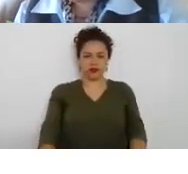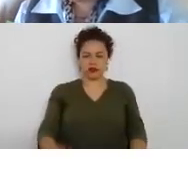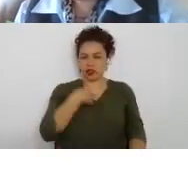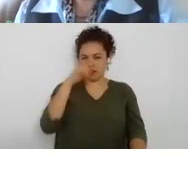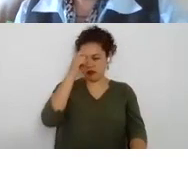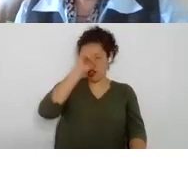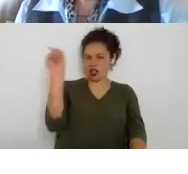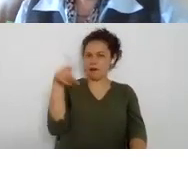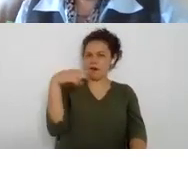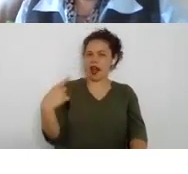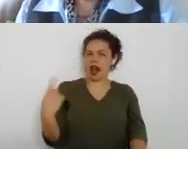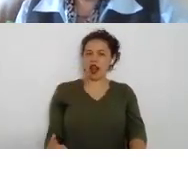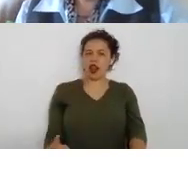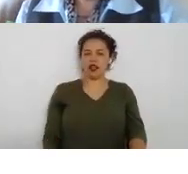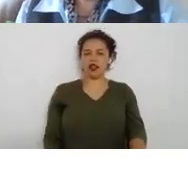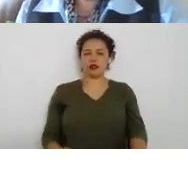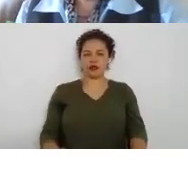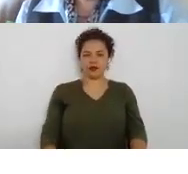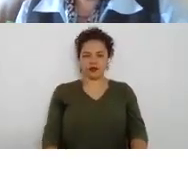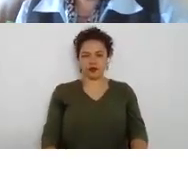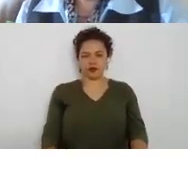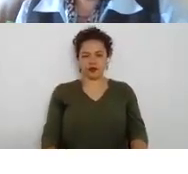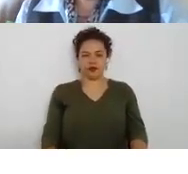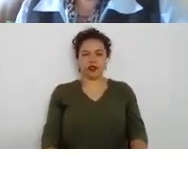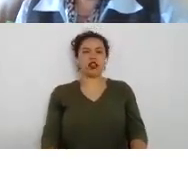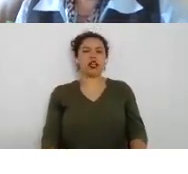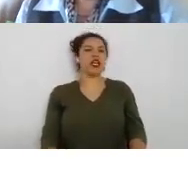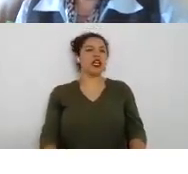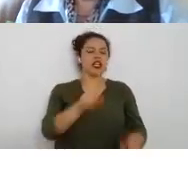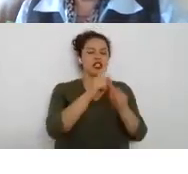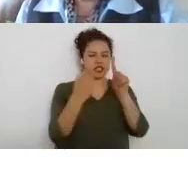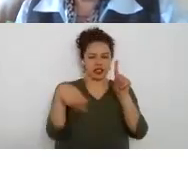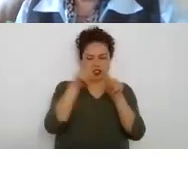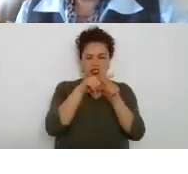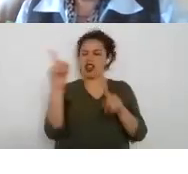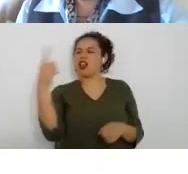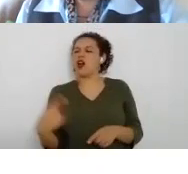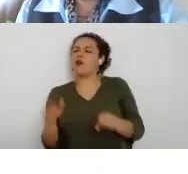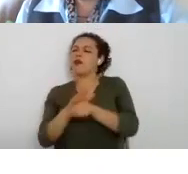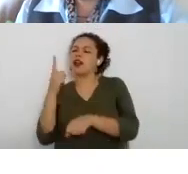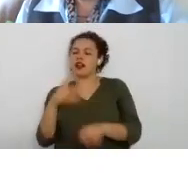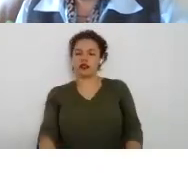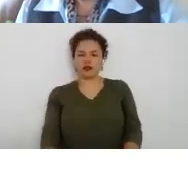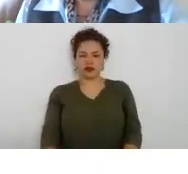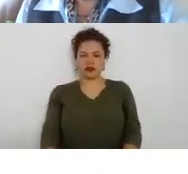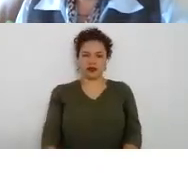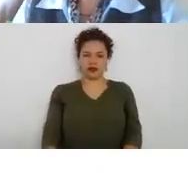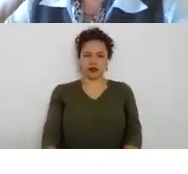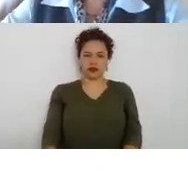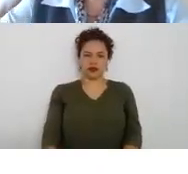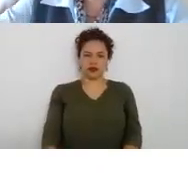¿no? El circular. ¿Por qué el espiral? Porque vas